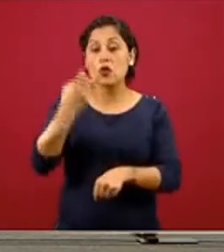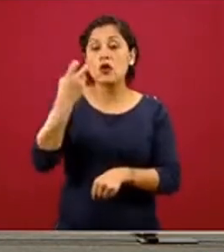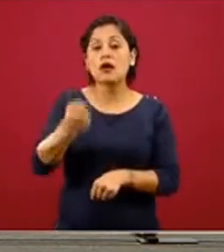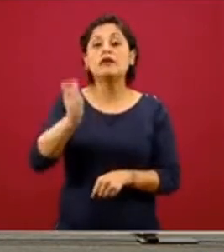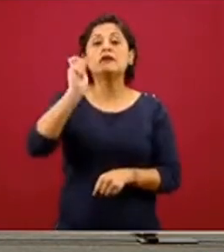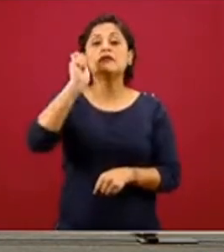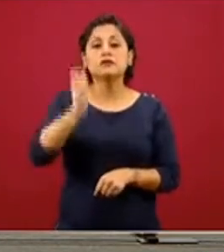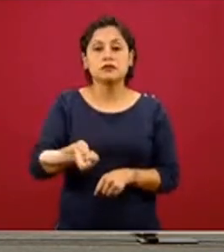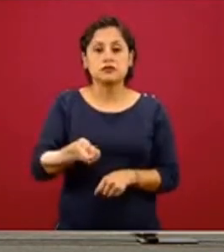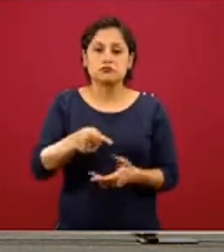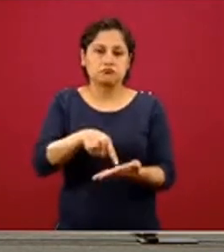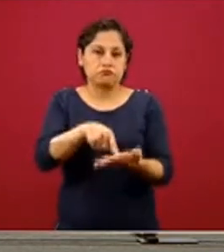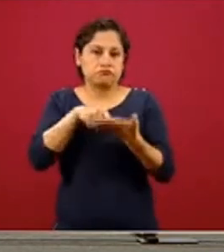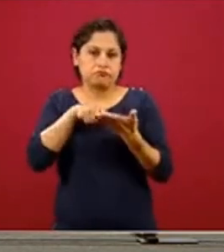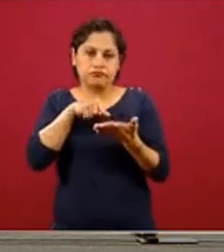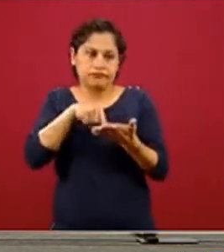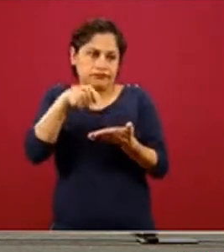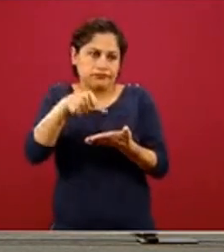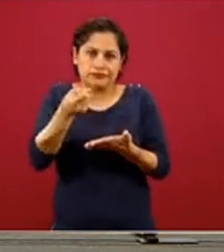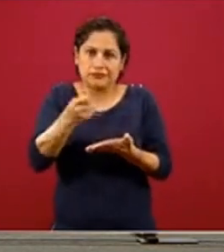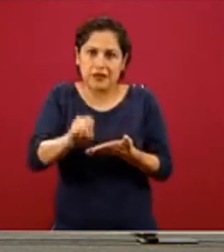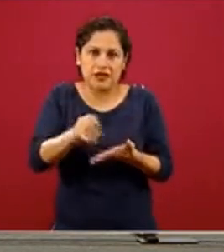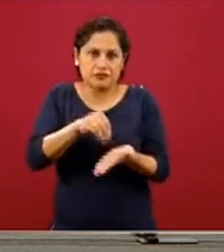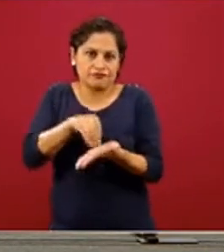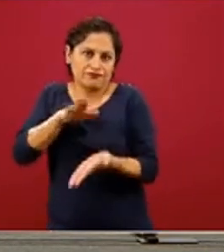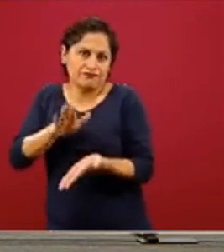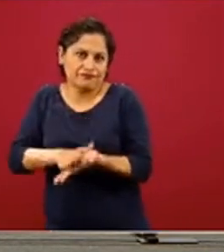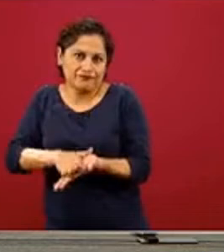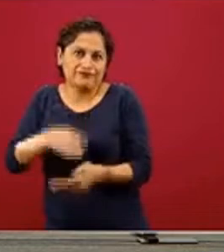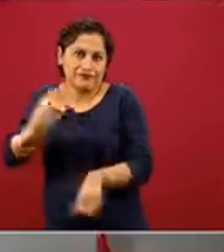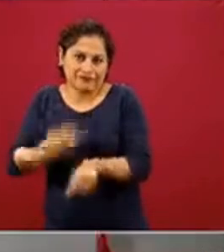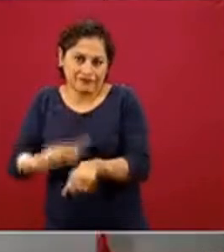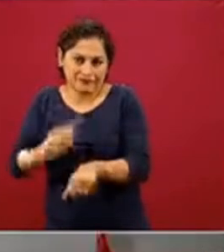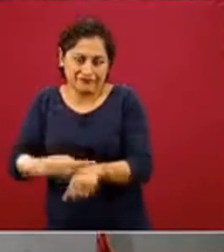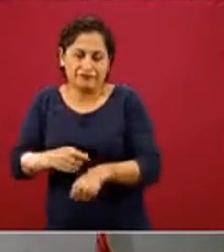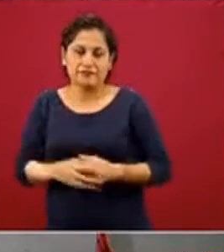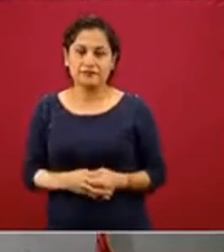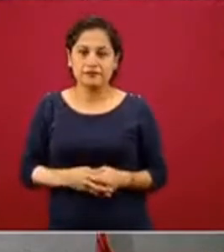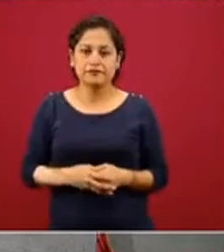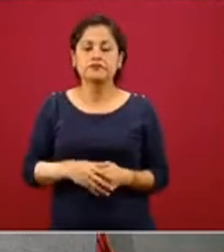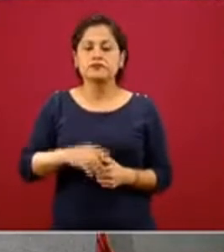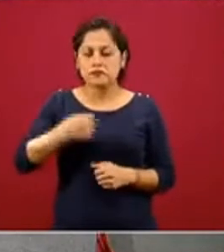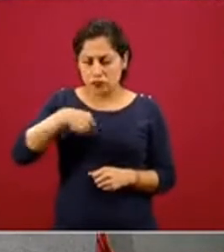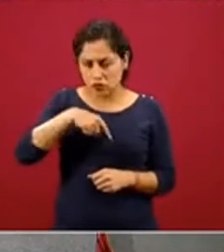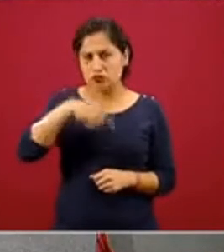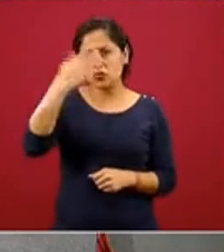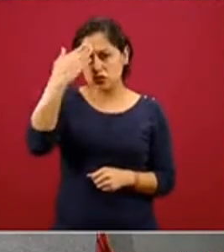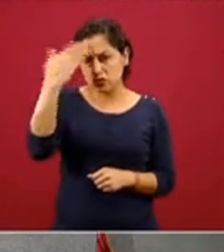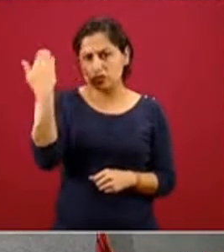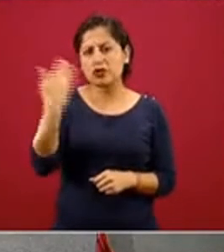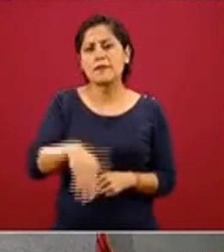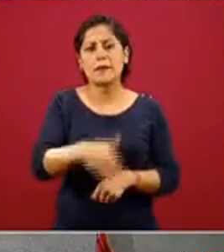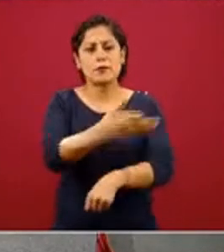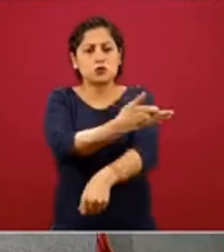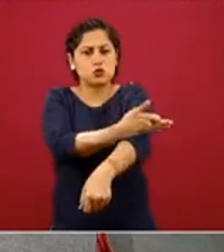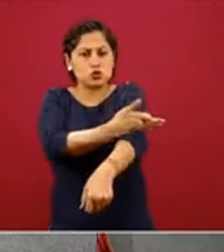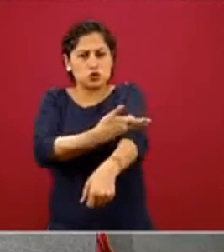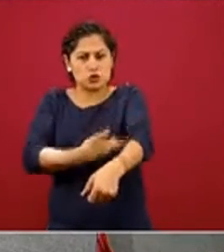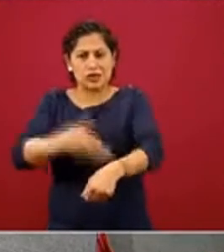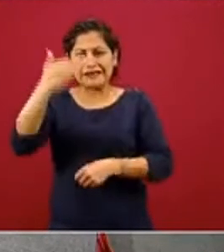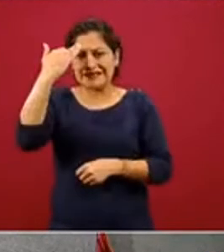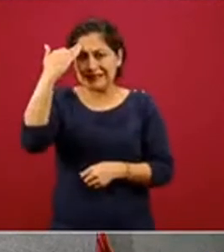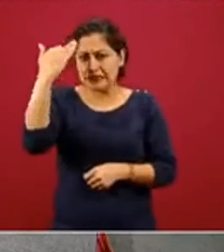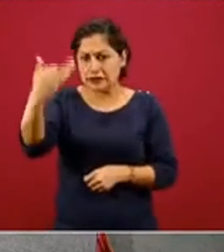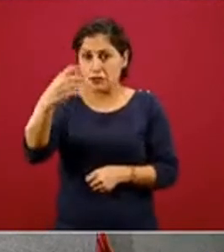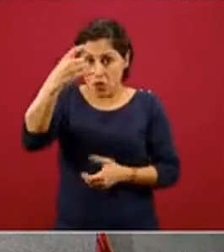en sí misma. Conociendo que hay un retraso posible, no solo en México, esto ocurre en muchas partes del